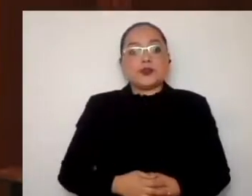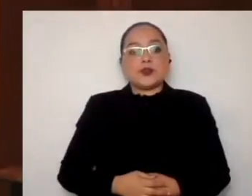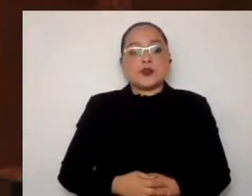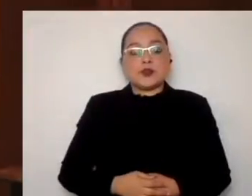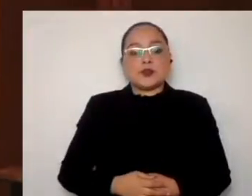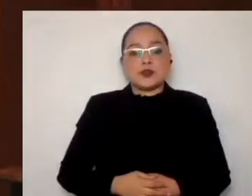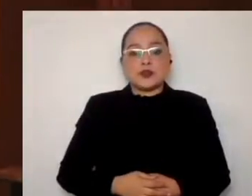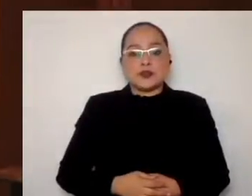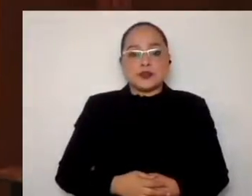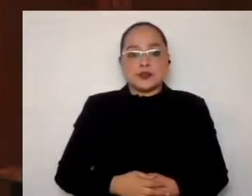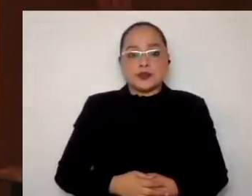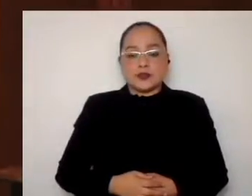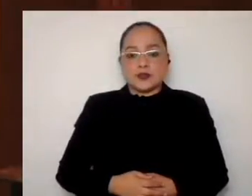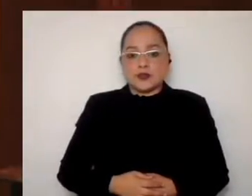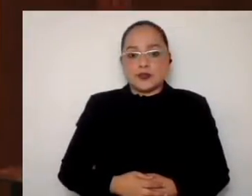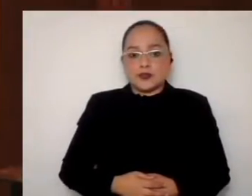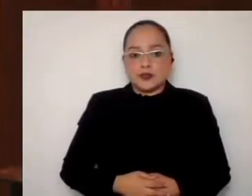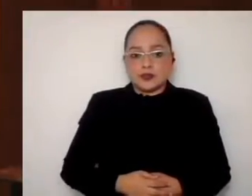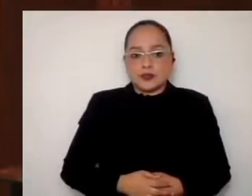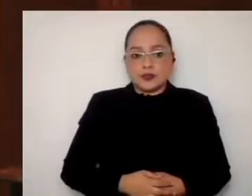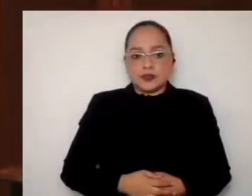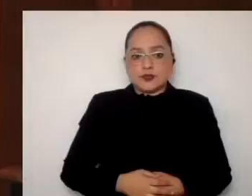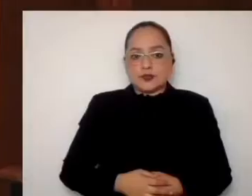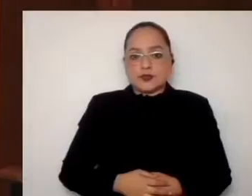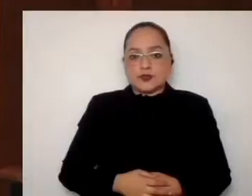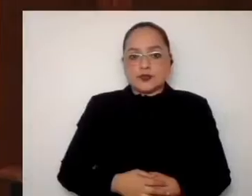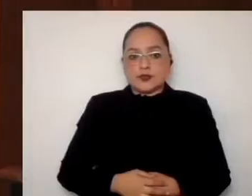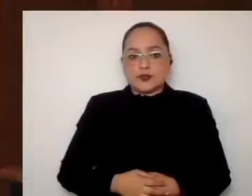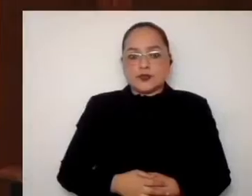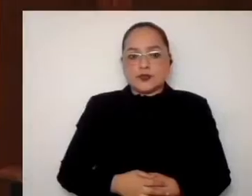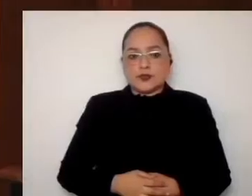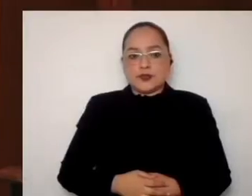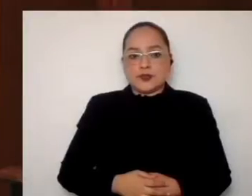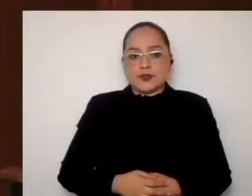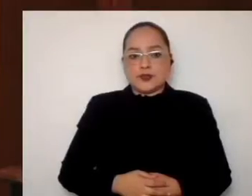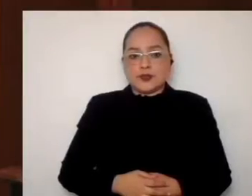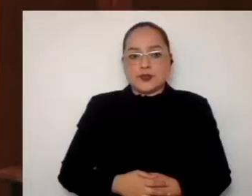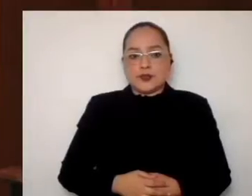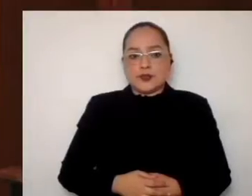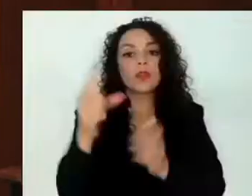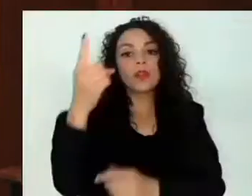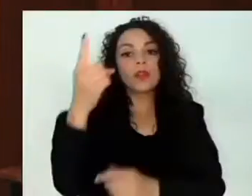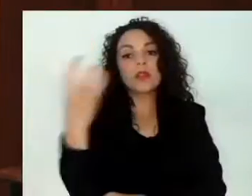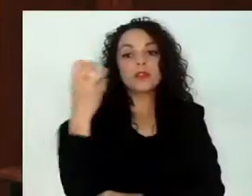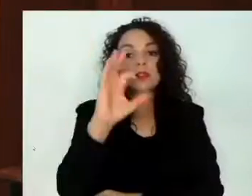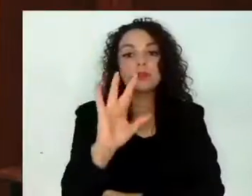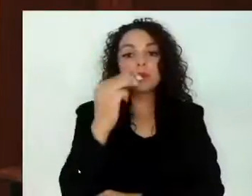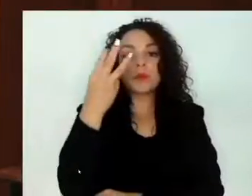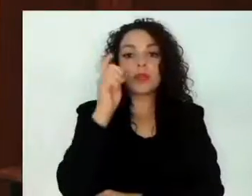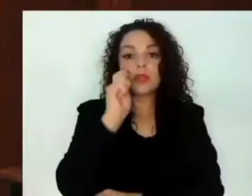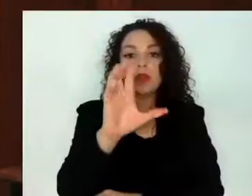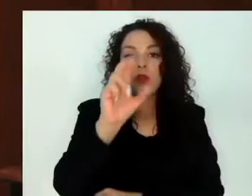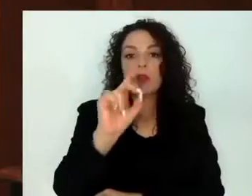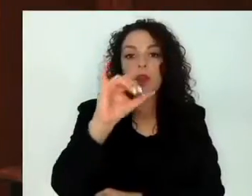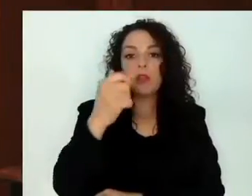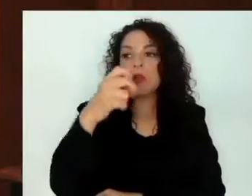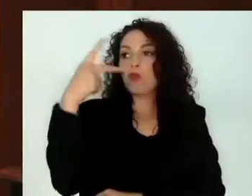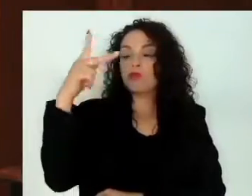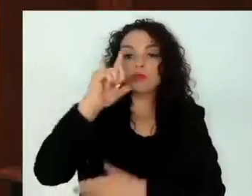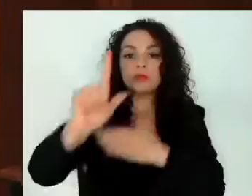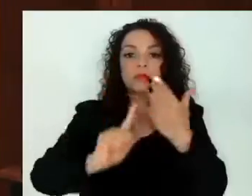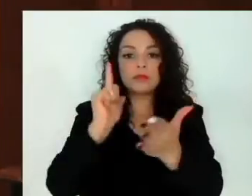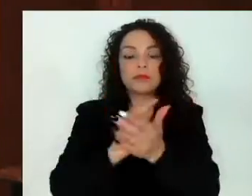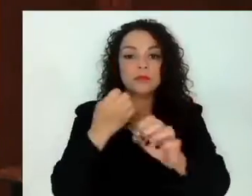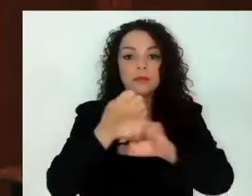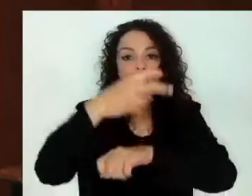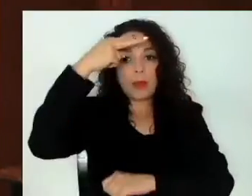con proyecto de decreto por el que se reforma el artículo 353 del Código Penal del Estado de México,